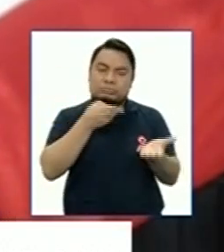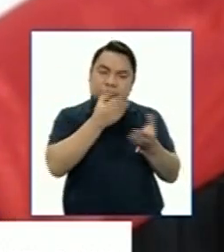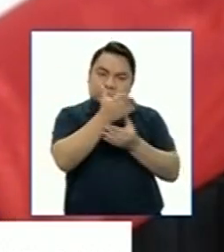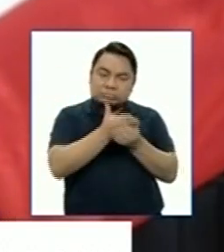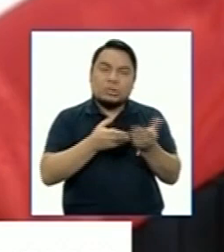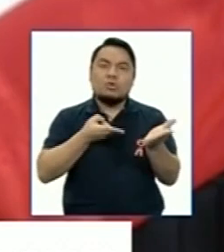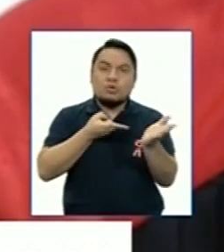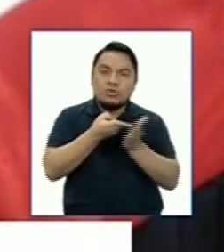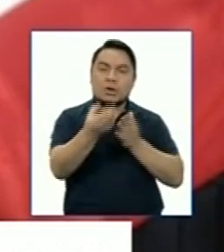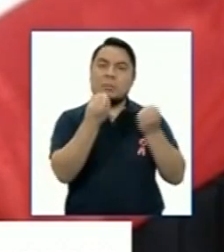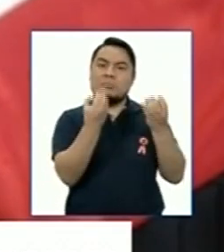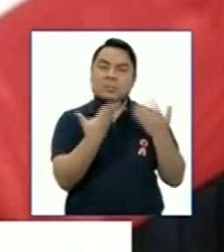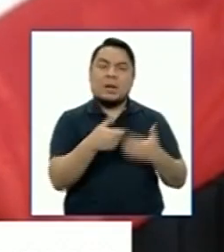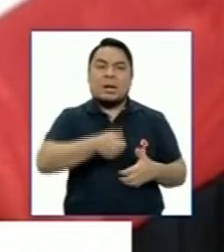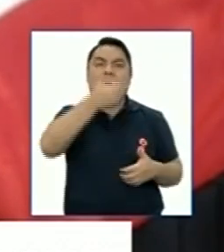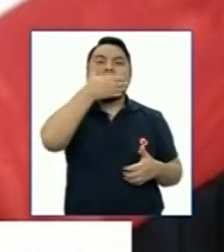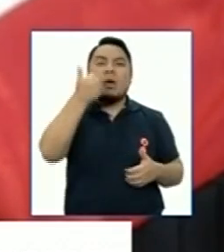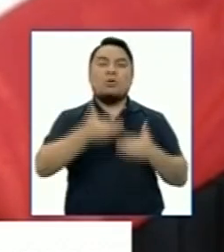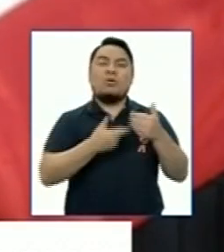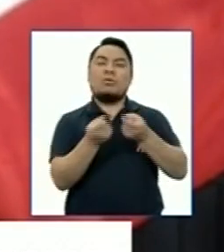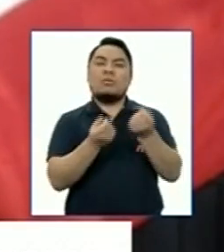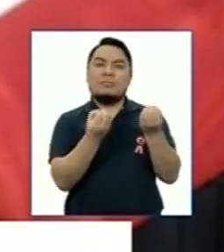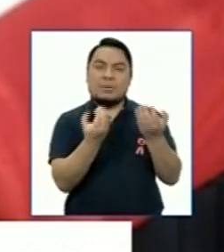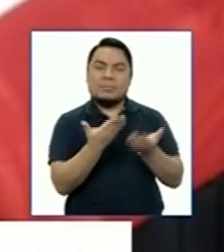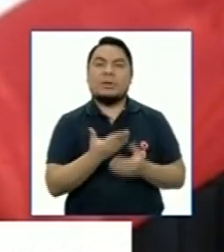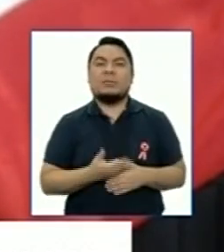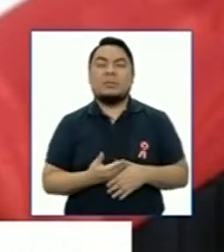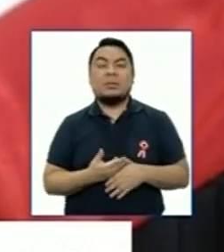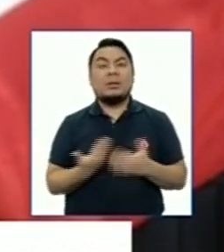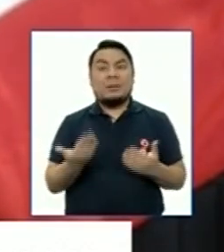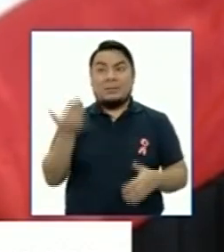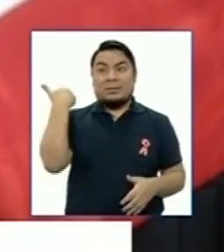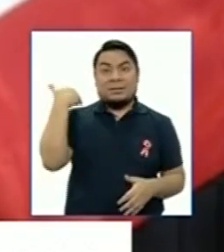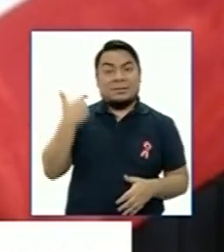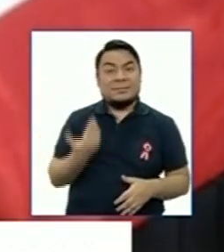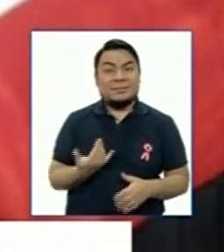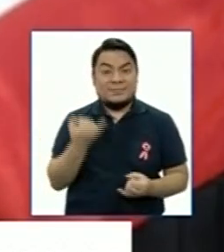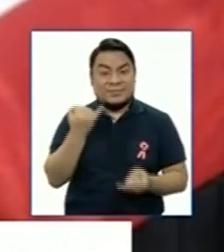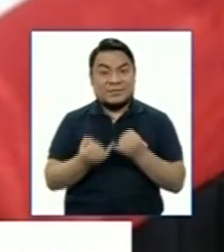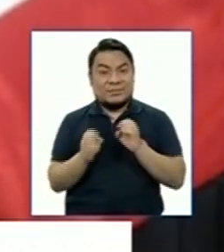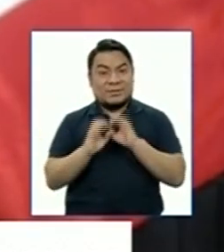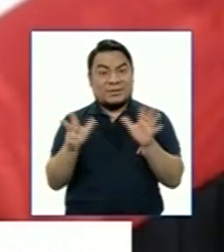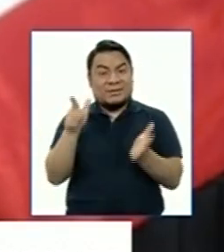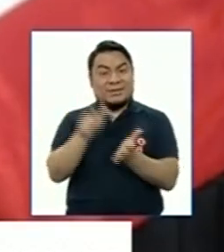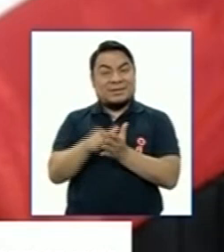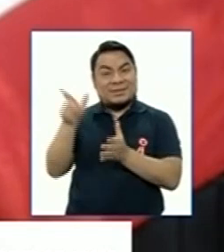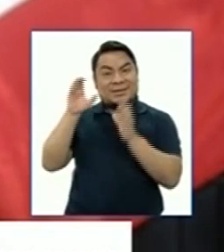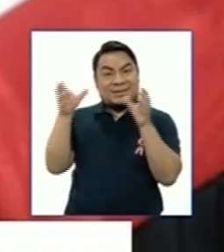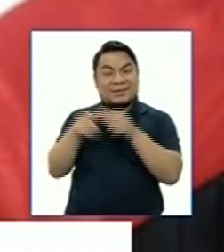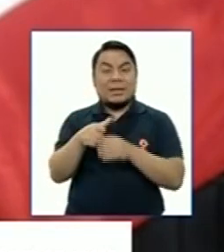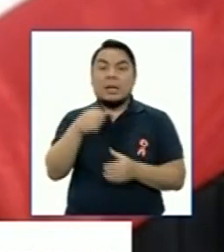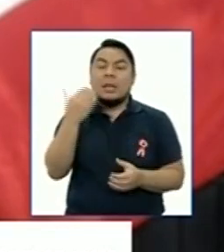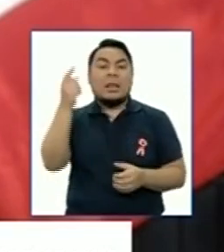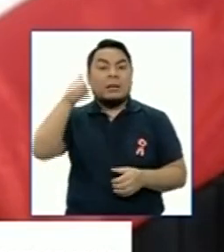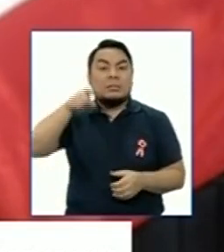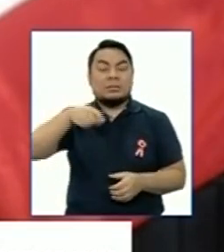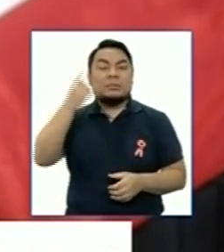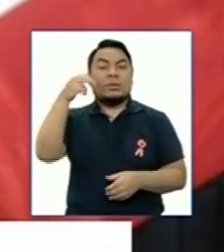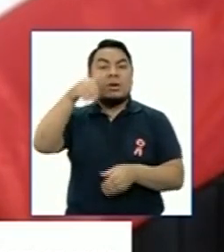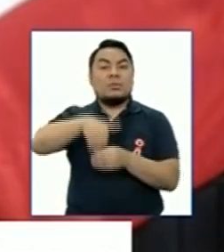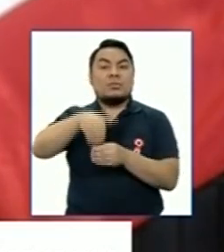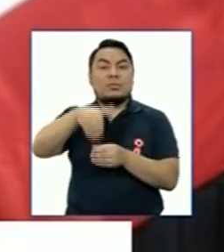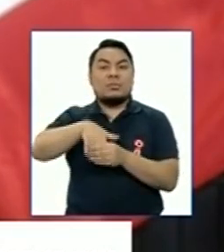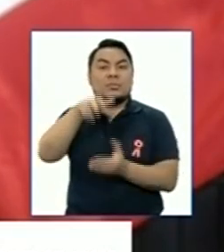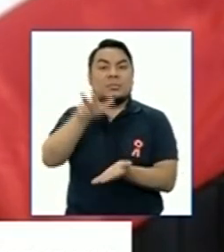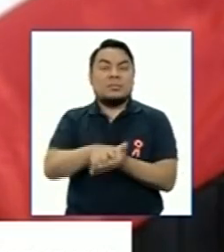defendieron con mucho orgullo a que se puede estar refiriendo el presidente con esa frase yo creo que es un gesto